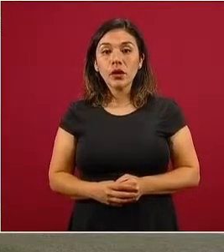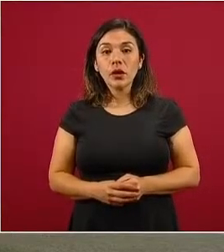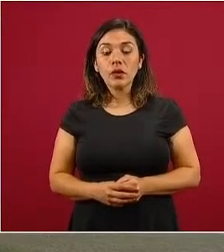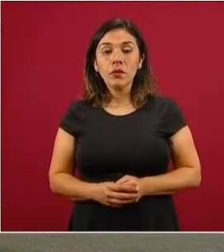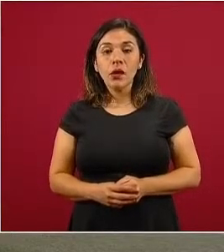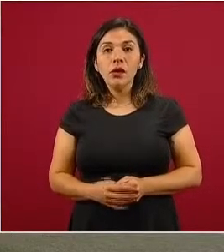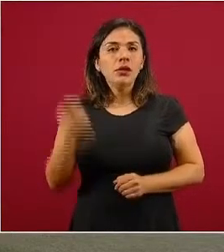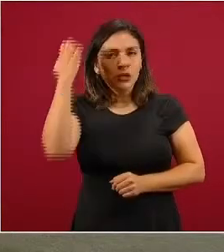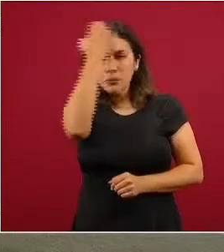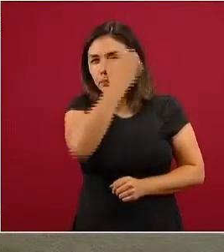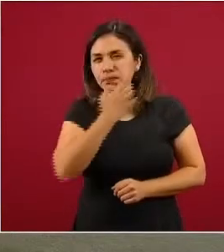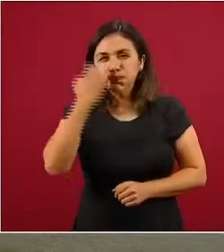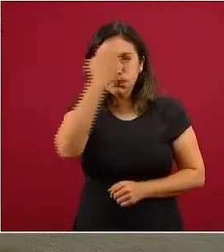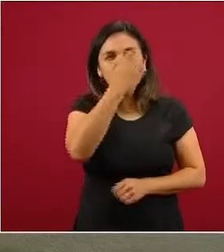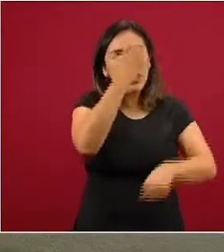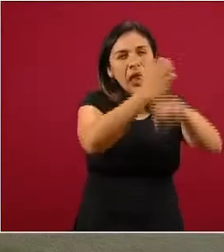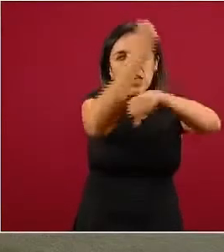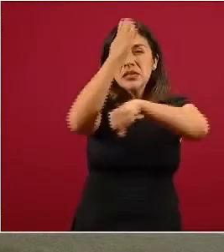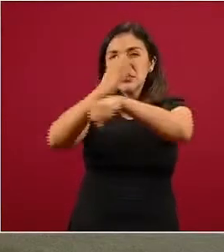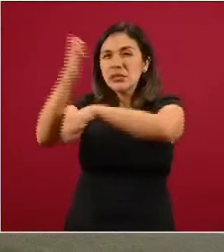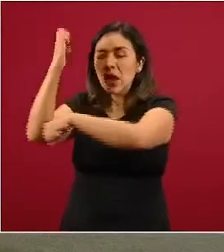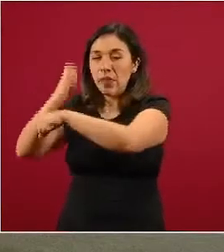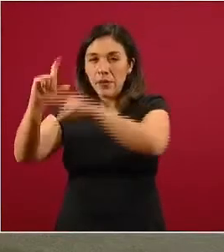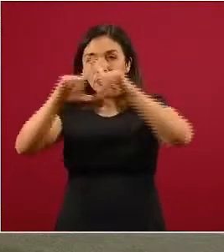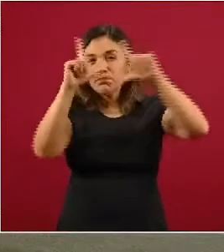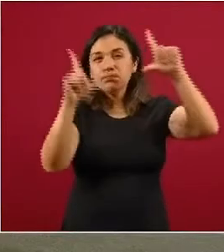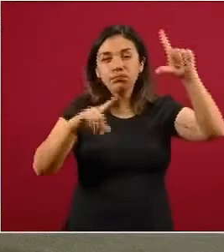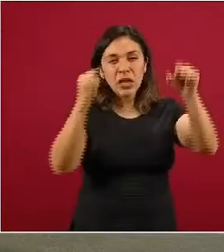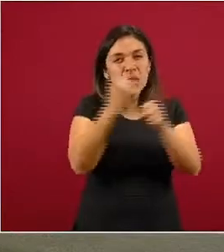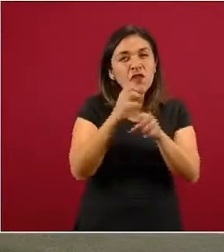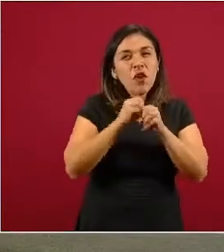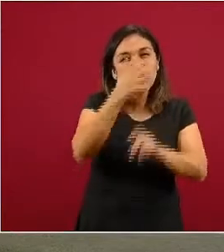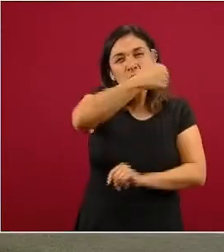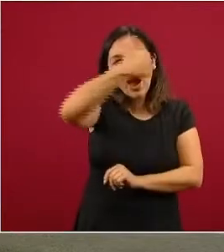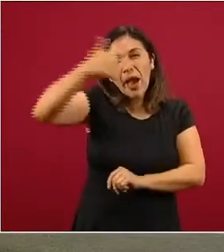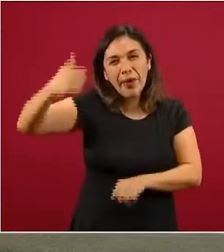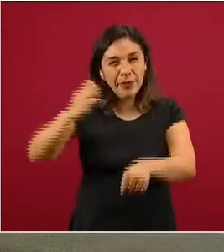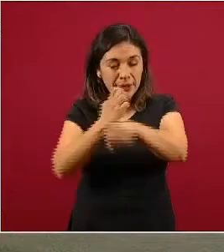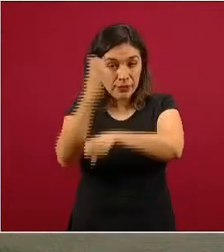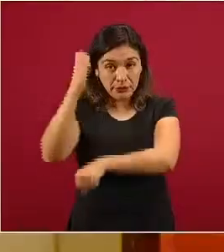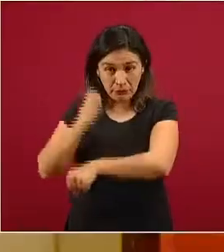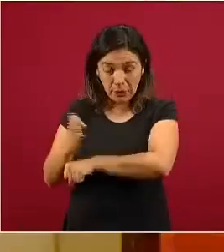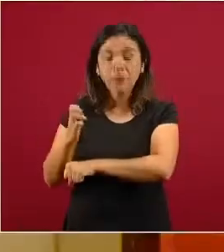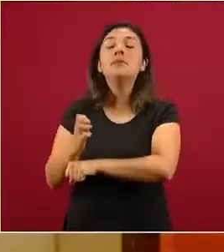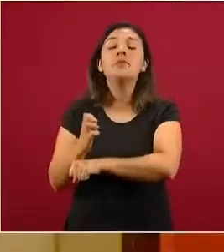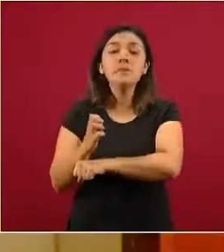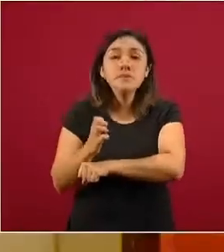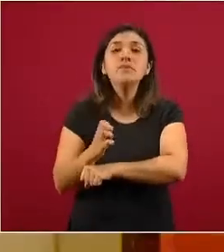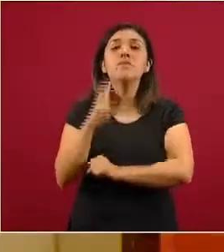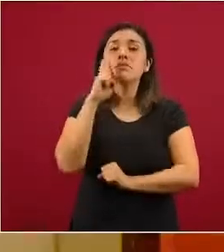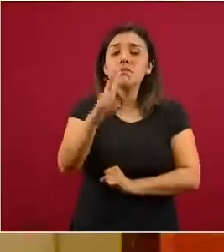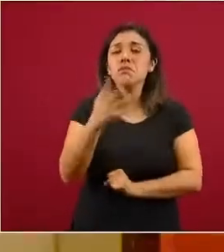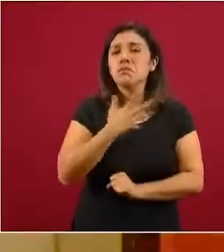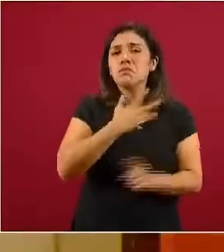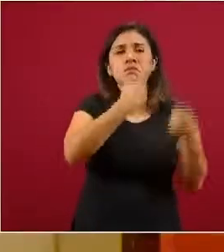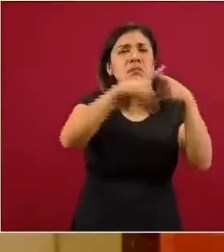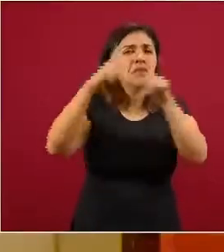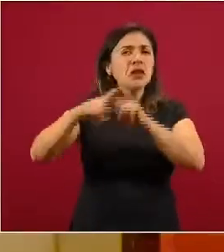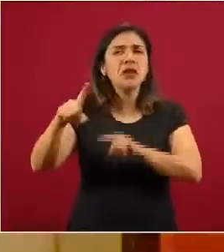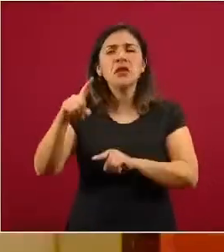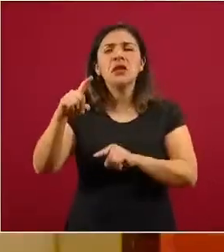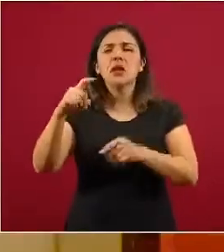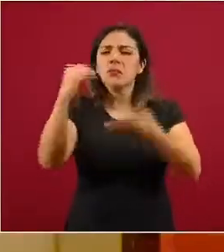tenemos ahora todas las defunciones que se han registrado en cada una de las entidades federativas hasta el 28 de